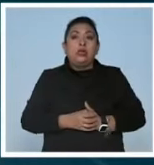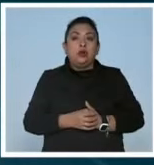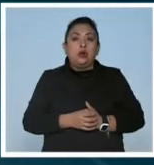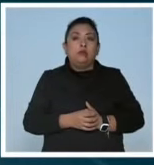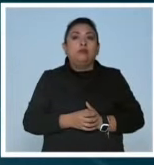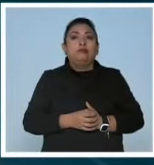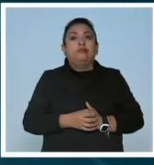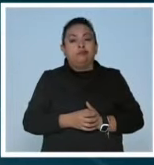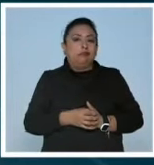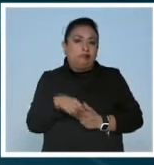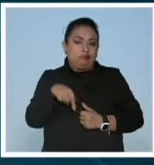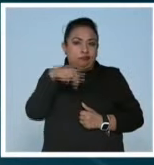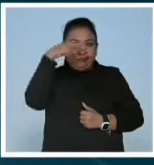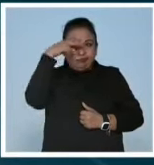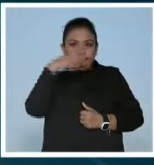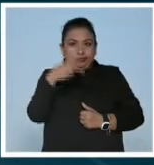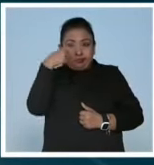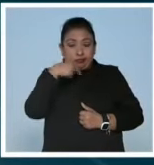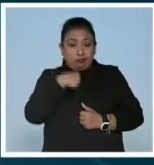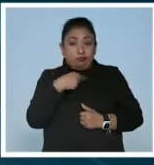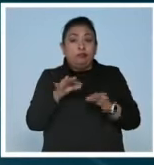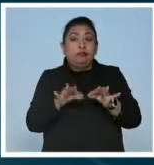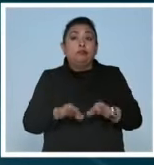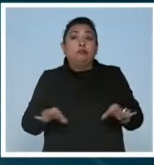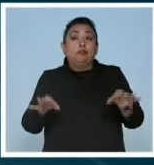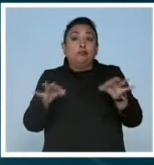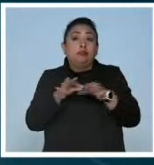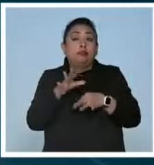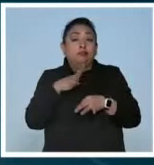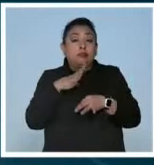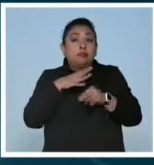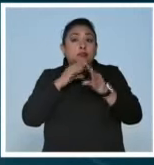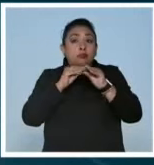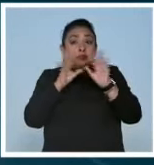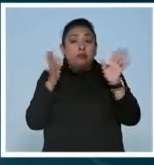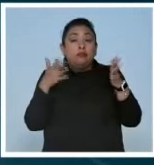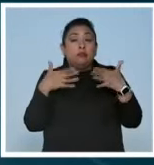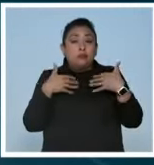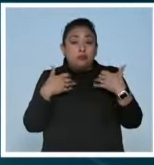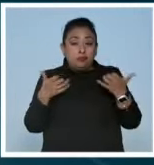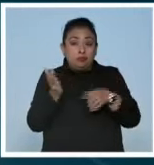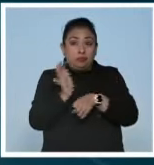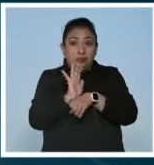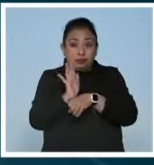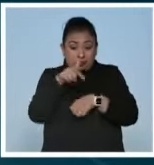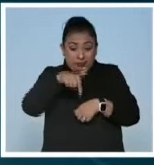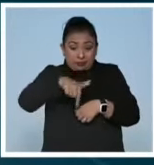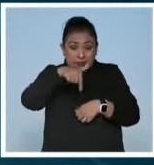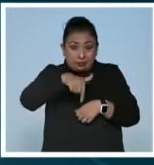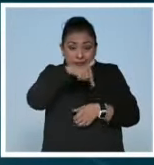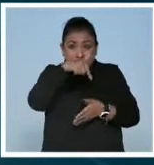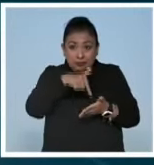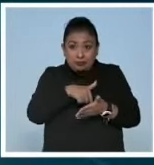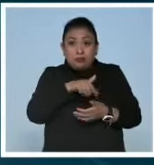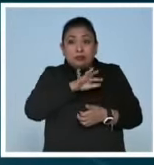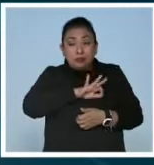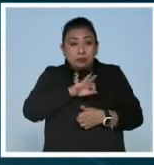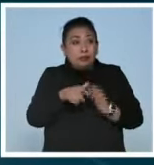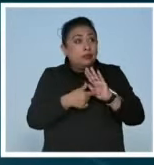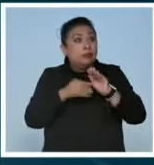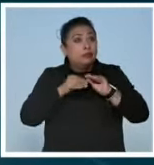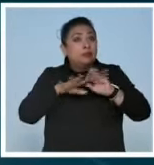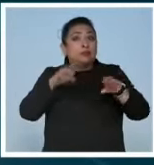desde México, que pues para mí ha sido muy importante pues tener muy claro de hacer películas desde aquí y que puedan ser